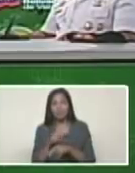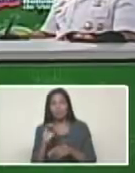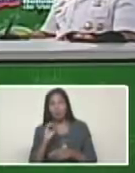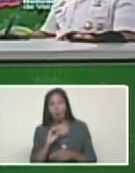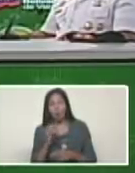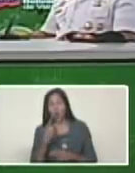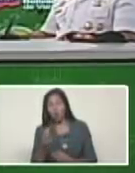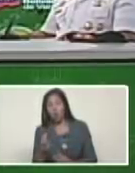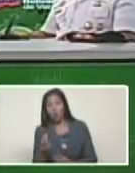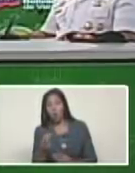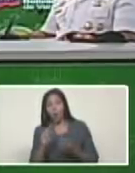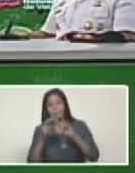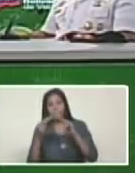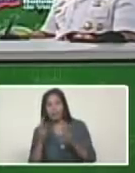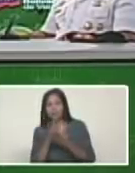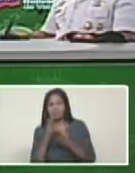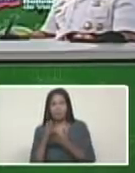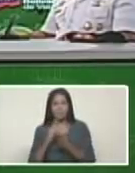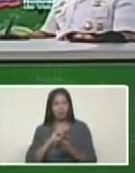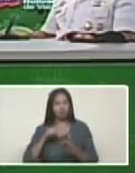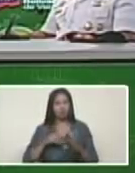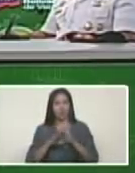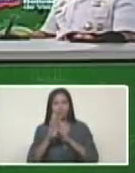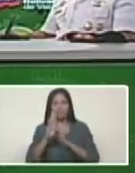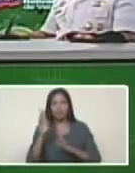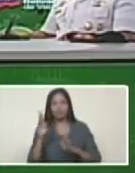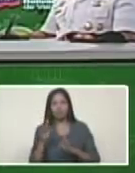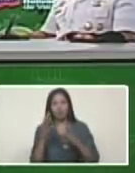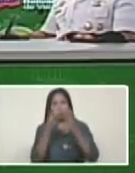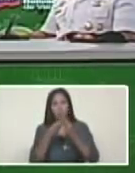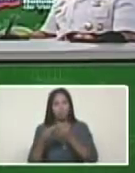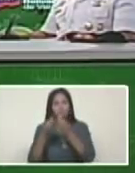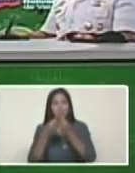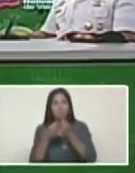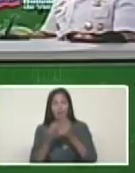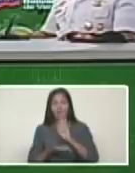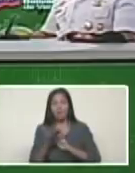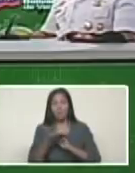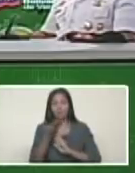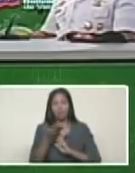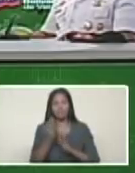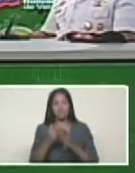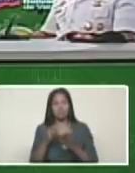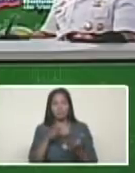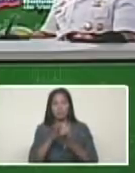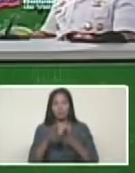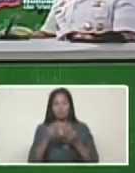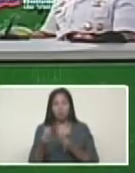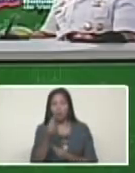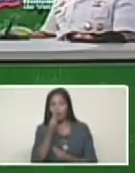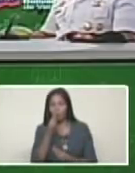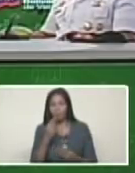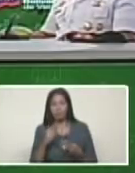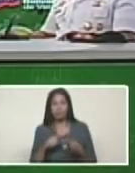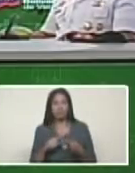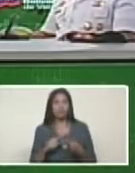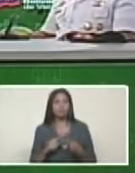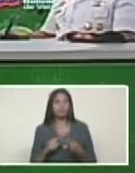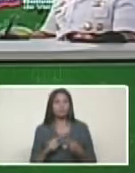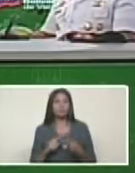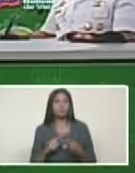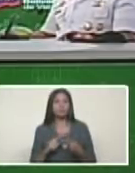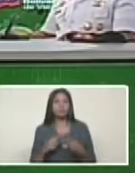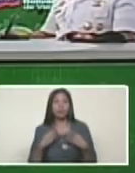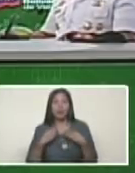paz, siempre el desarrollo de las fuerzas productivas será fundamental para garantizar el alimento, para garantizar